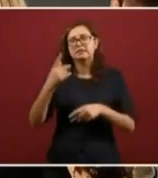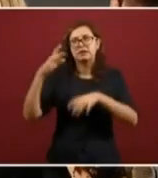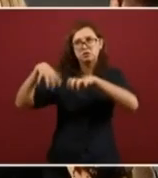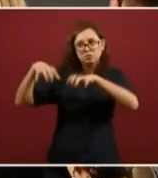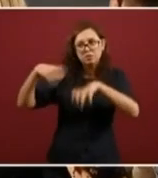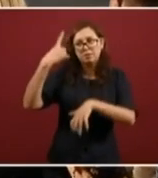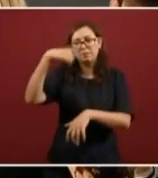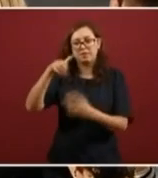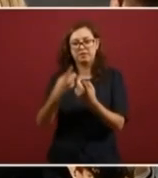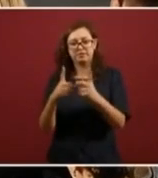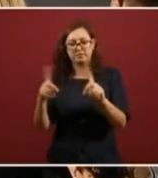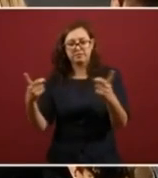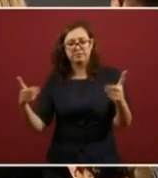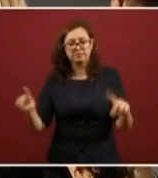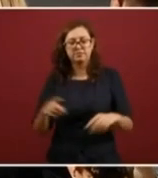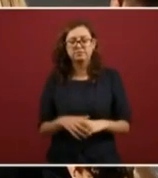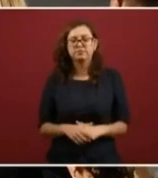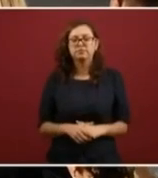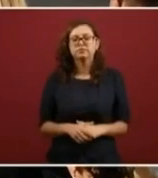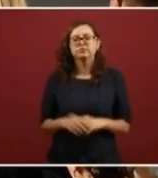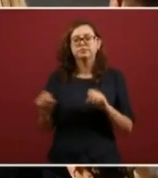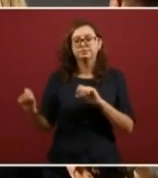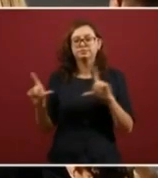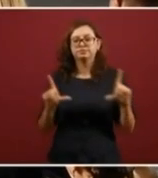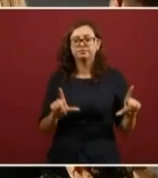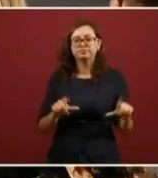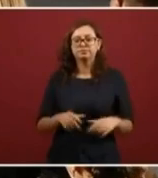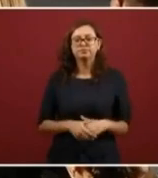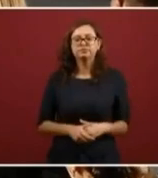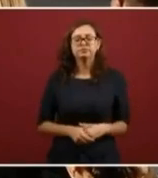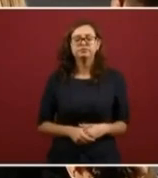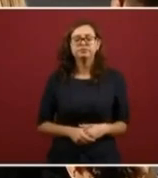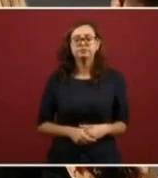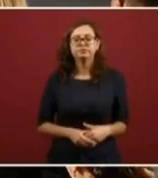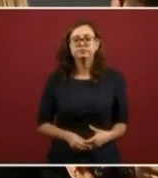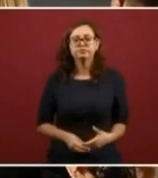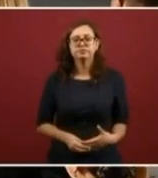crédito a la palabra. La siguiente, por favor.